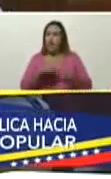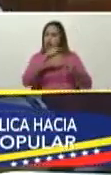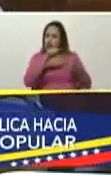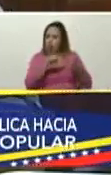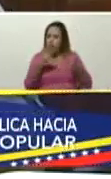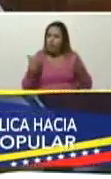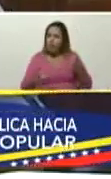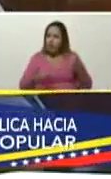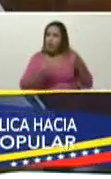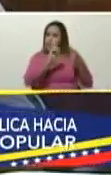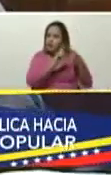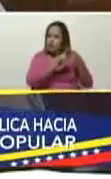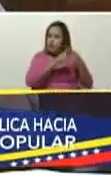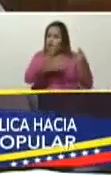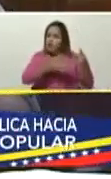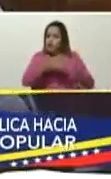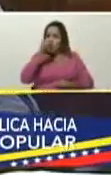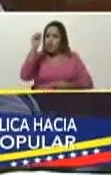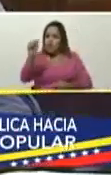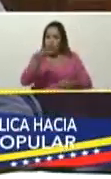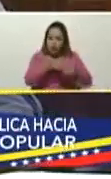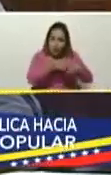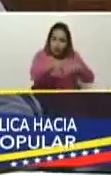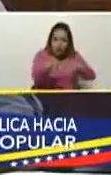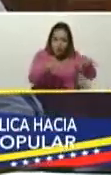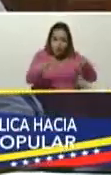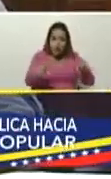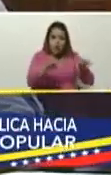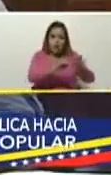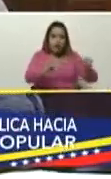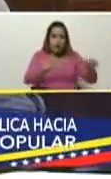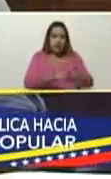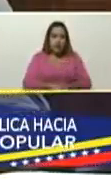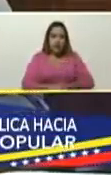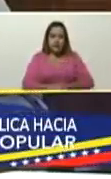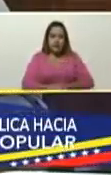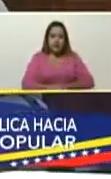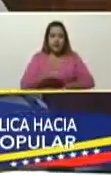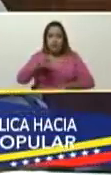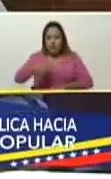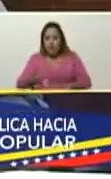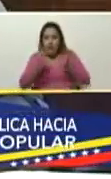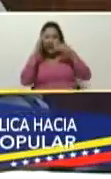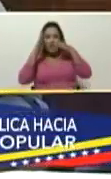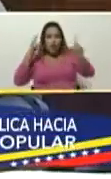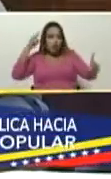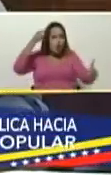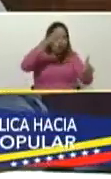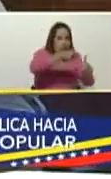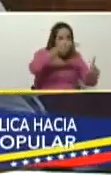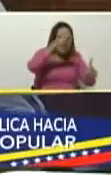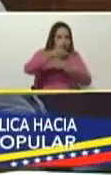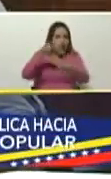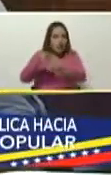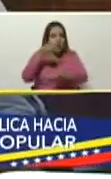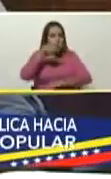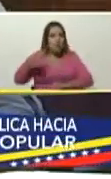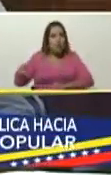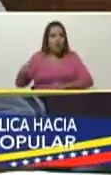el socialismo territorial, el socialismo distribuido, que permite la atención directa de la población a través de